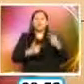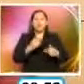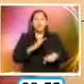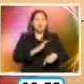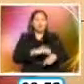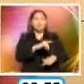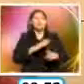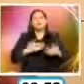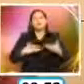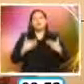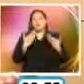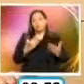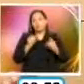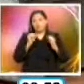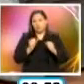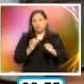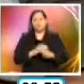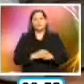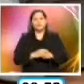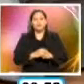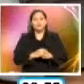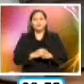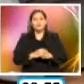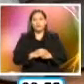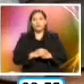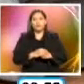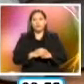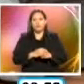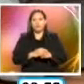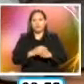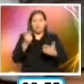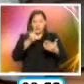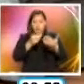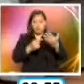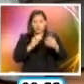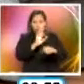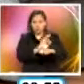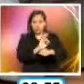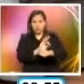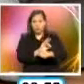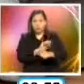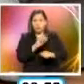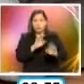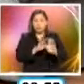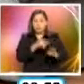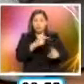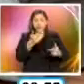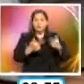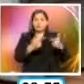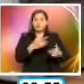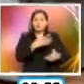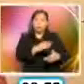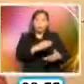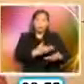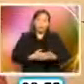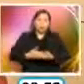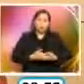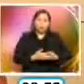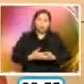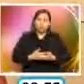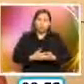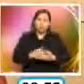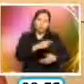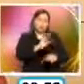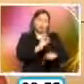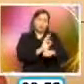seguros, hablando de todas las ventajas que tiene para el desarrollo esa lechita en el bebé, pues sabemos que